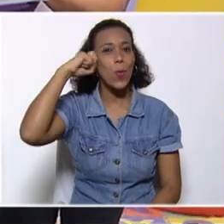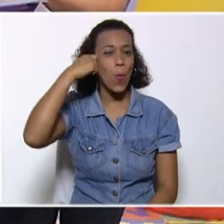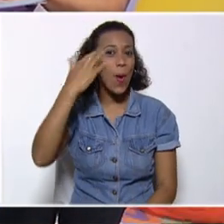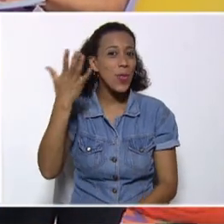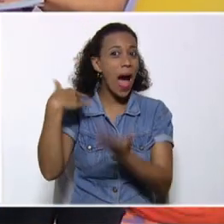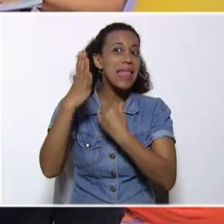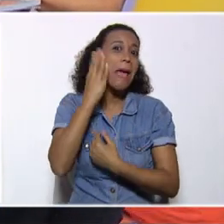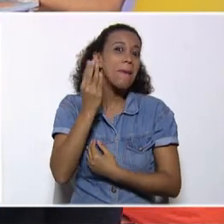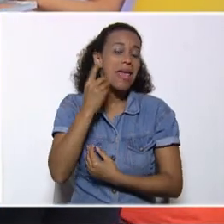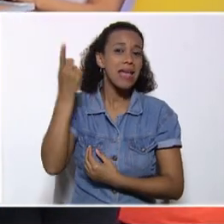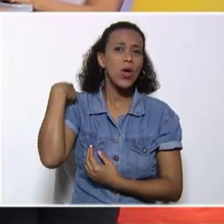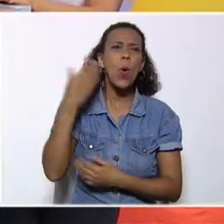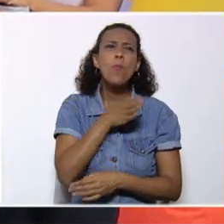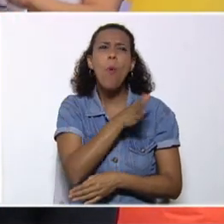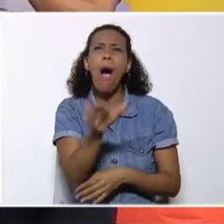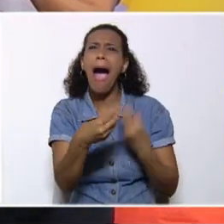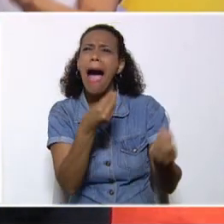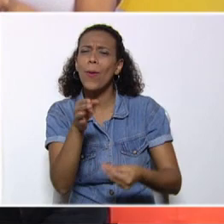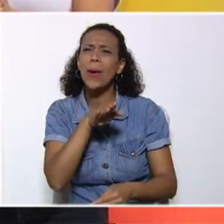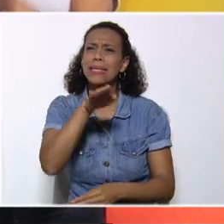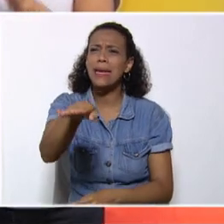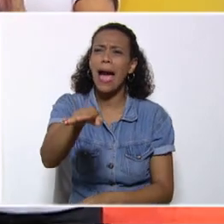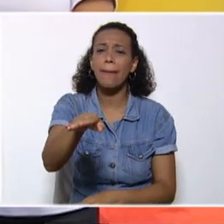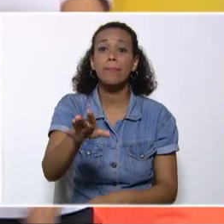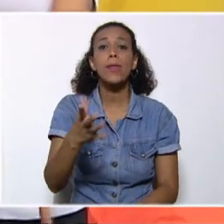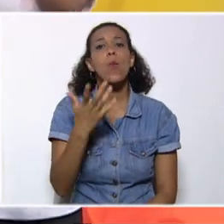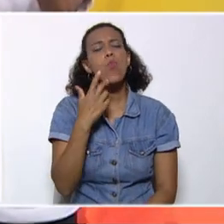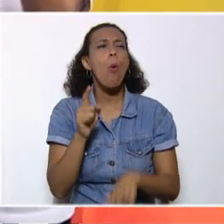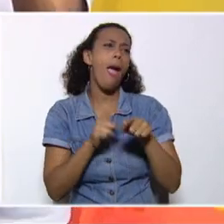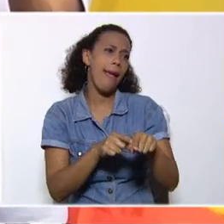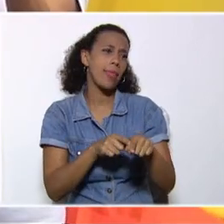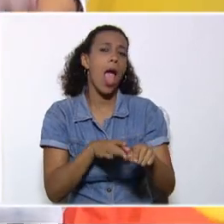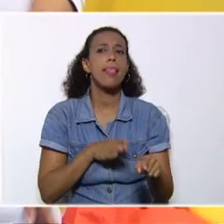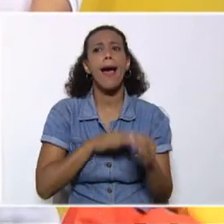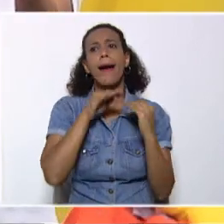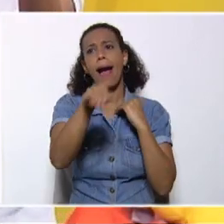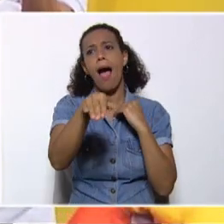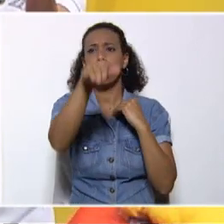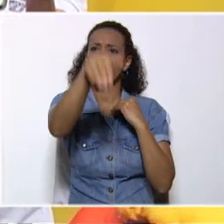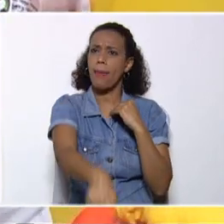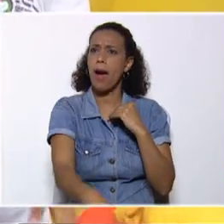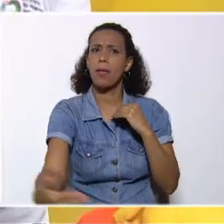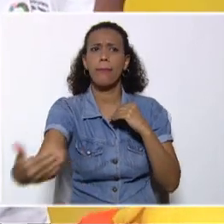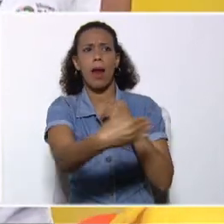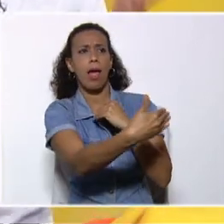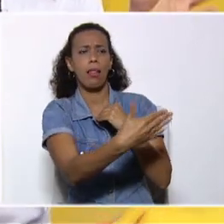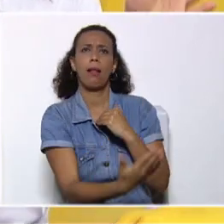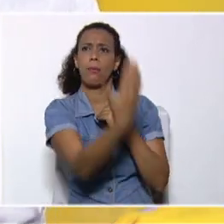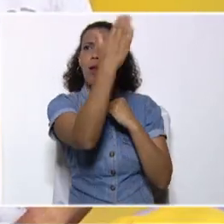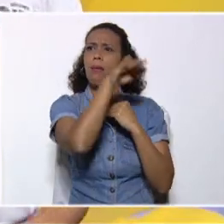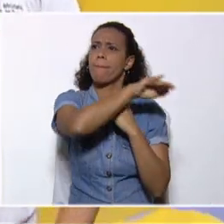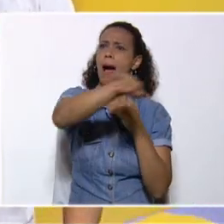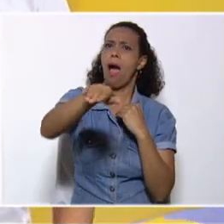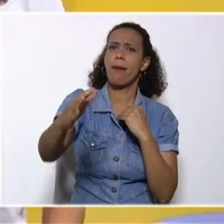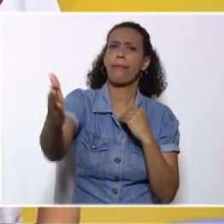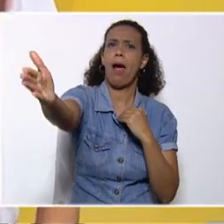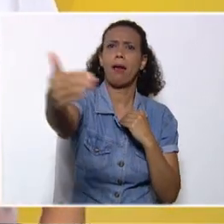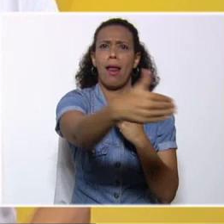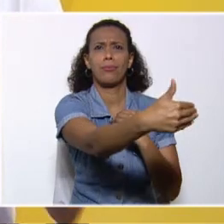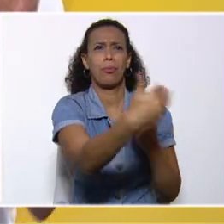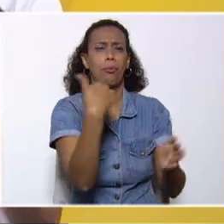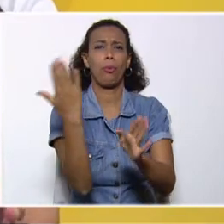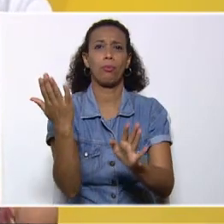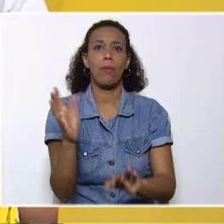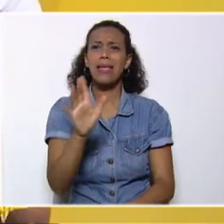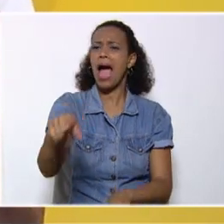anécdota. ¿Cómo hago para llegar a un sitio X? Bueno, dos cuadras hacia arriba, una a la derecha, una a la izquierda, camine hacia